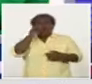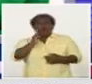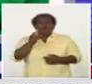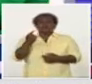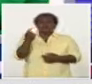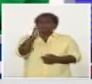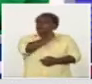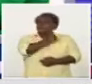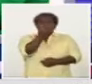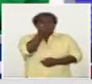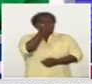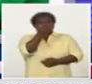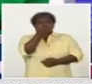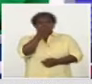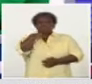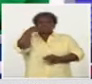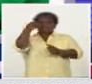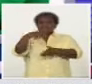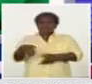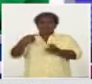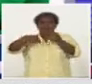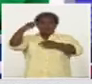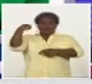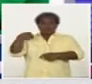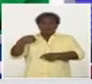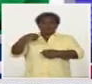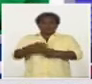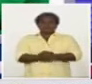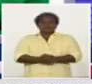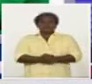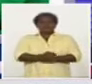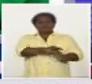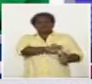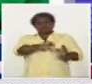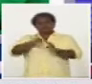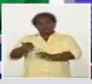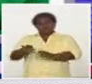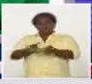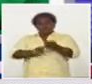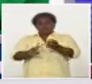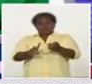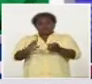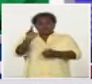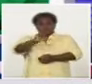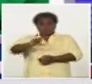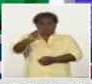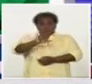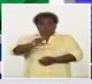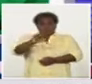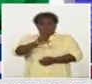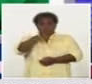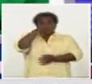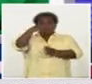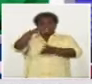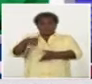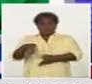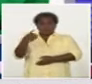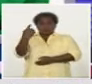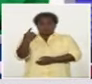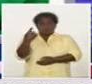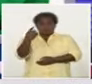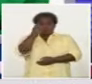pues lamentablemente fallece en el día de ayer. De la provincia de Camagüey fallece un paciente